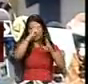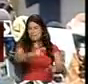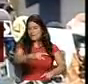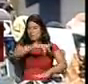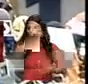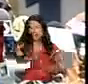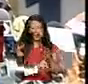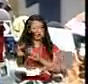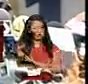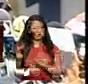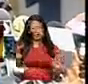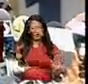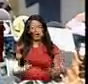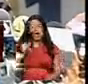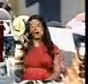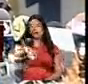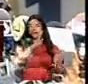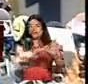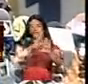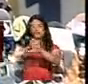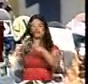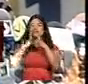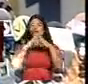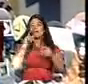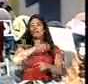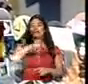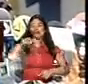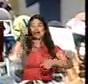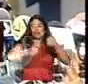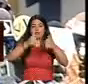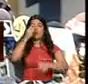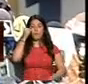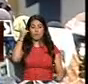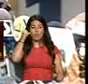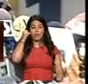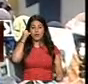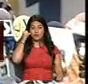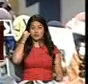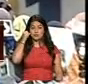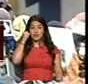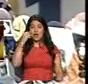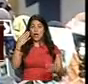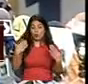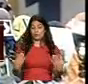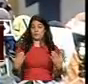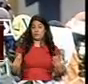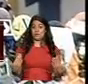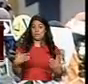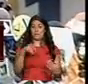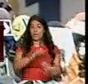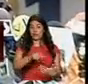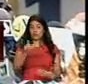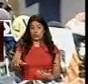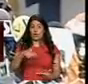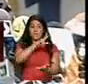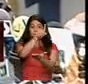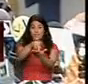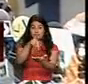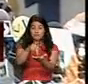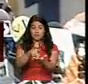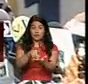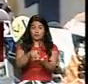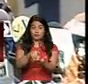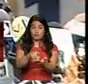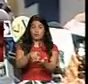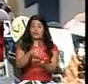que nosotros hacemos un llamado a todos los candidatos y candidatas que en este momento están participando